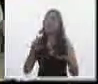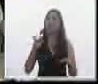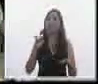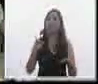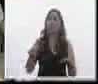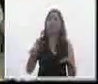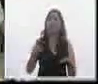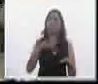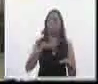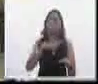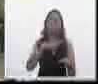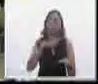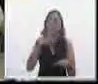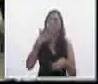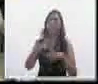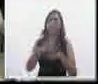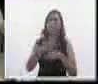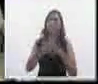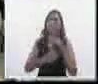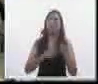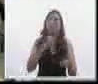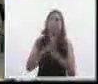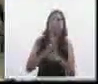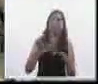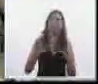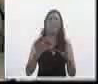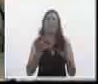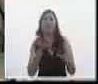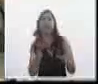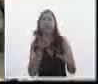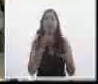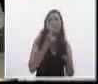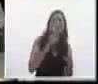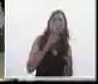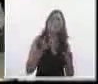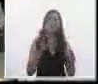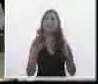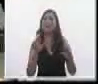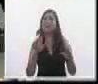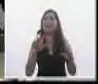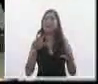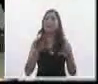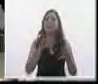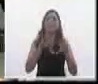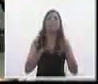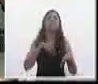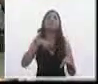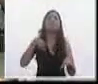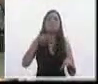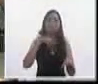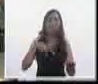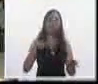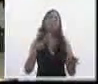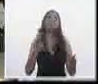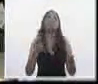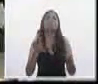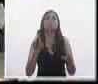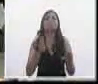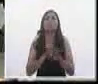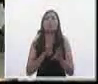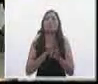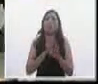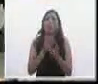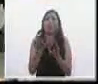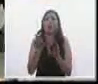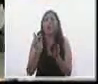chaparrito ya tiene 15 años y es un jirafón Ay mi chaparrito mi bebecito mi tratamos siempre de hacerlo como en diminutivo